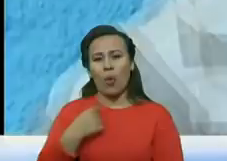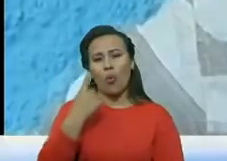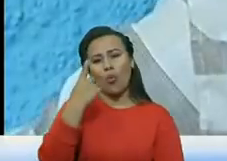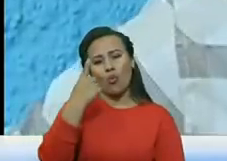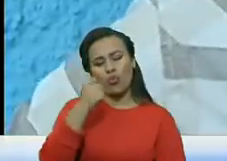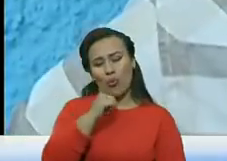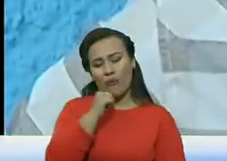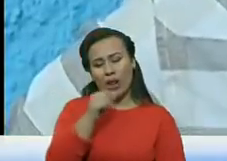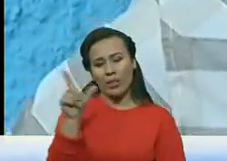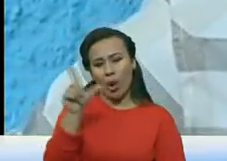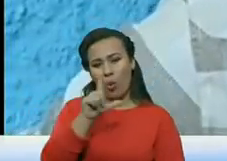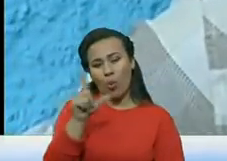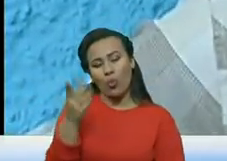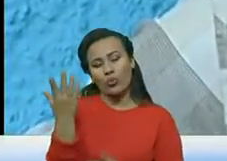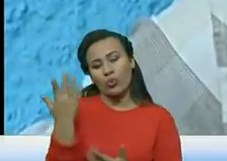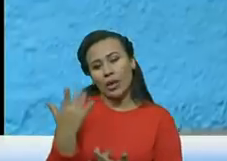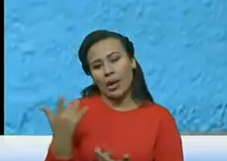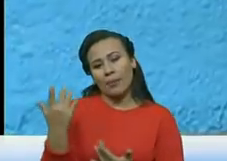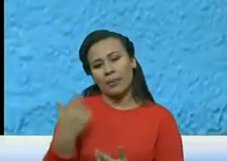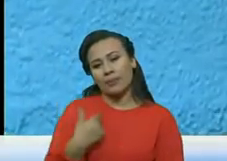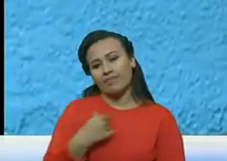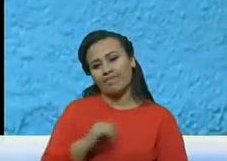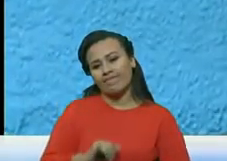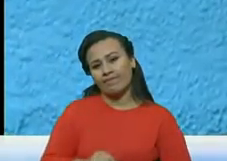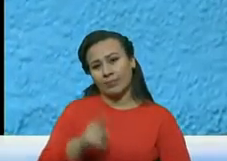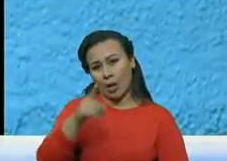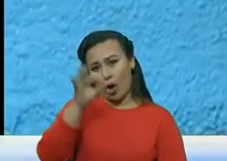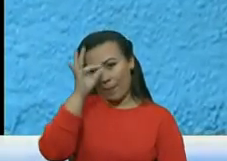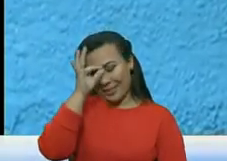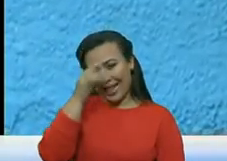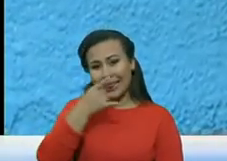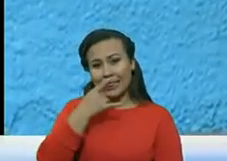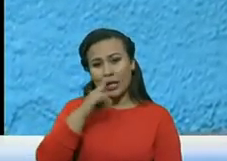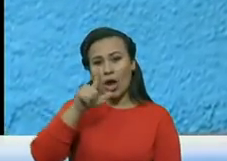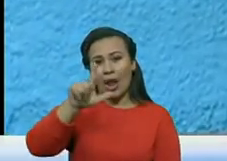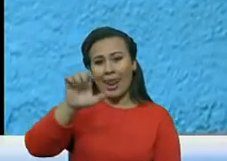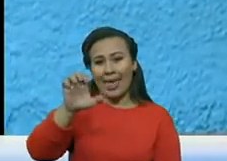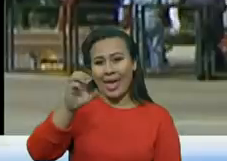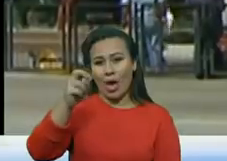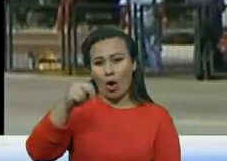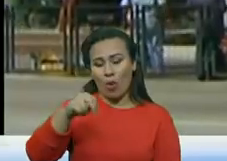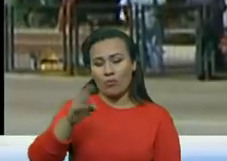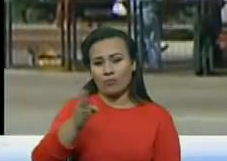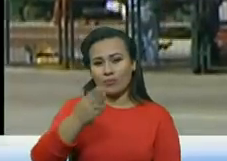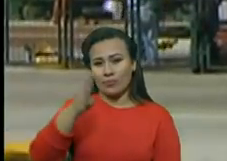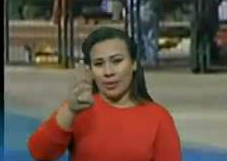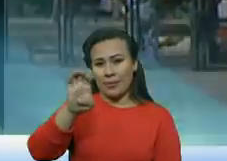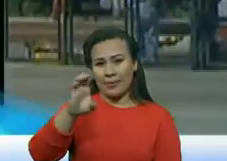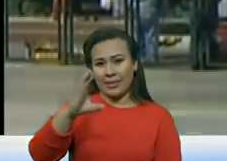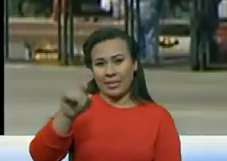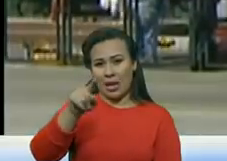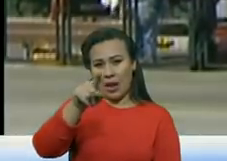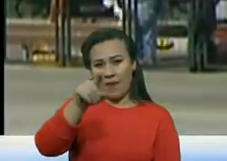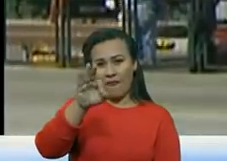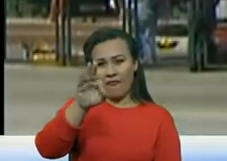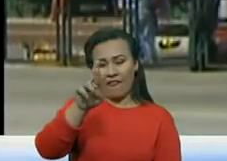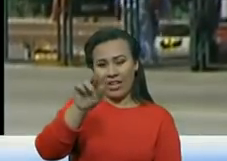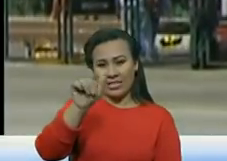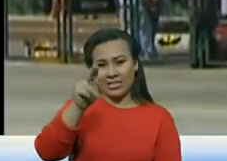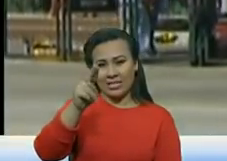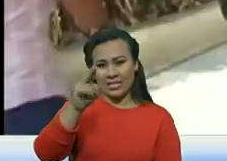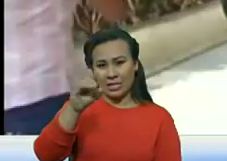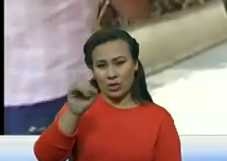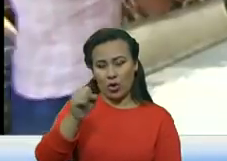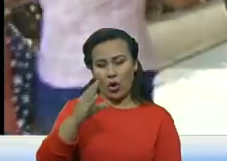tal vez el lunes, uno de los días le dan ya de alta. En el sanatorio infantil León Becerra quedan pocos pacientes. En el Francisco de Casa Bustamante de la